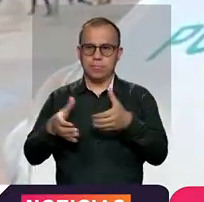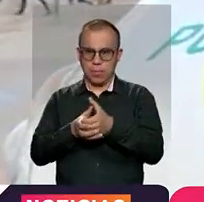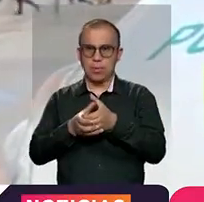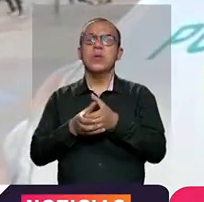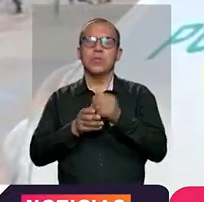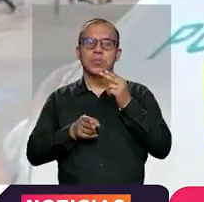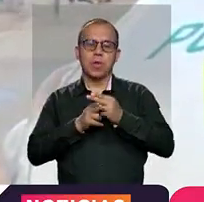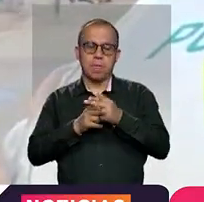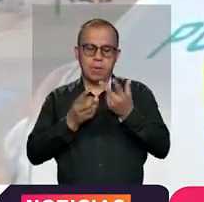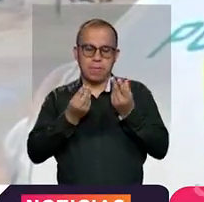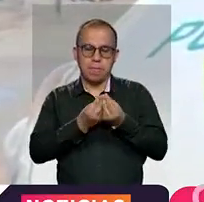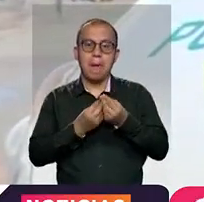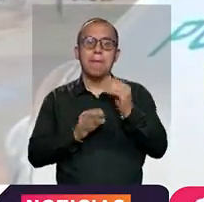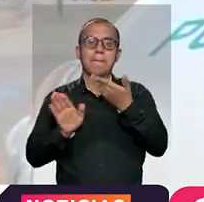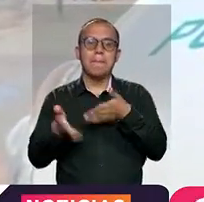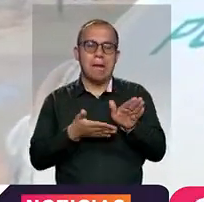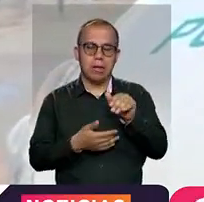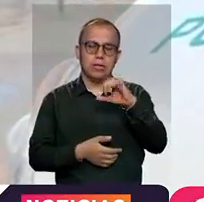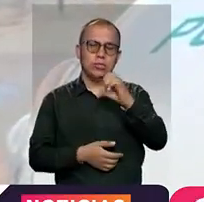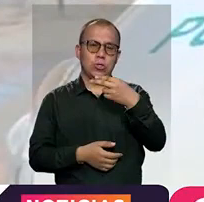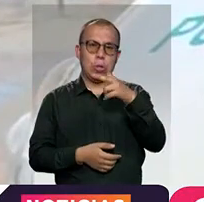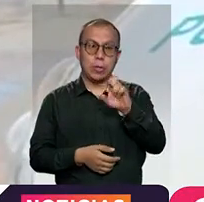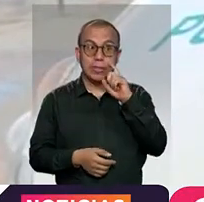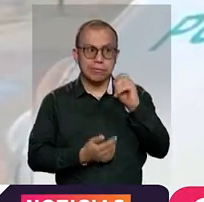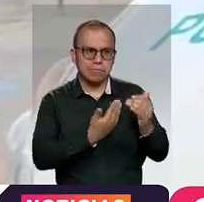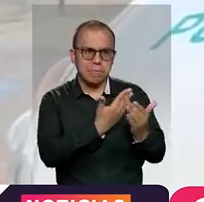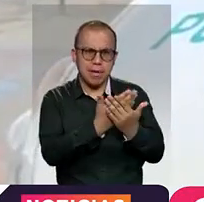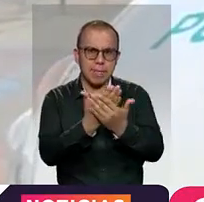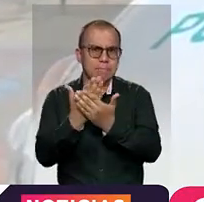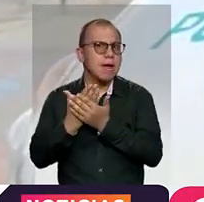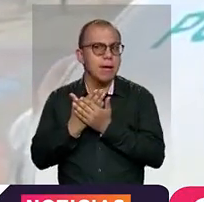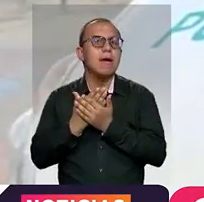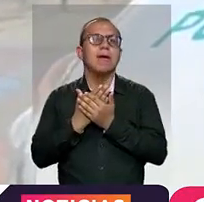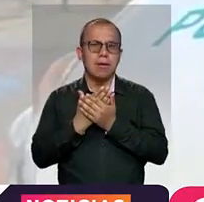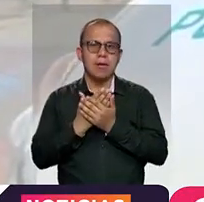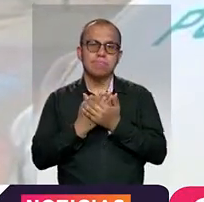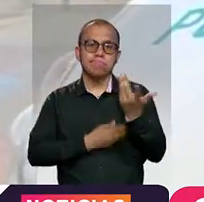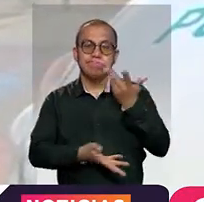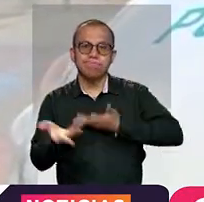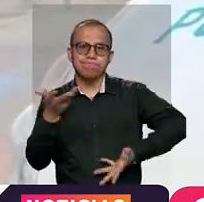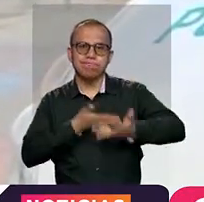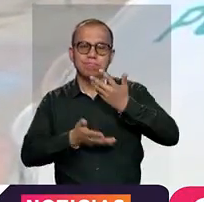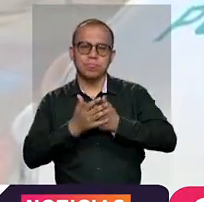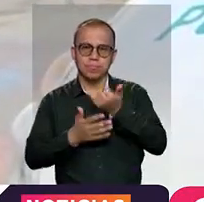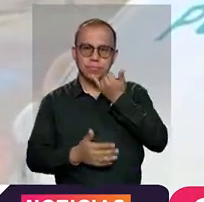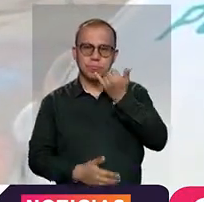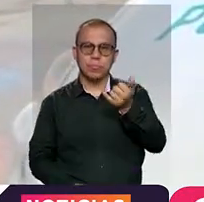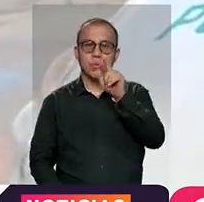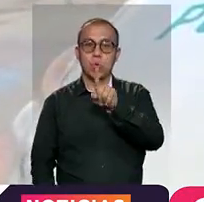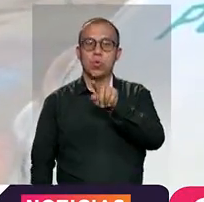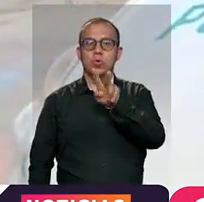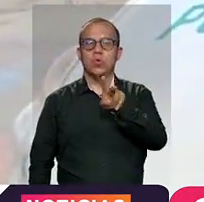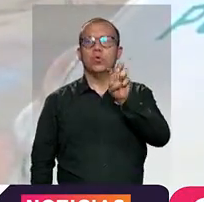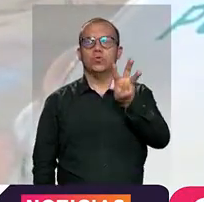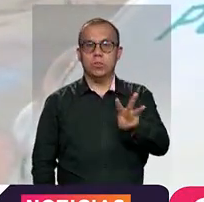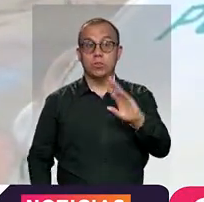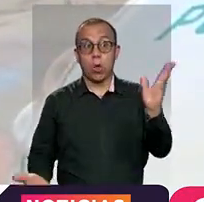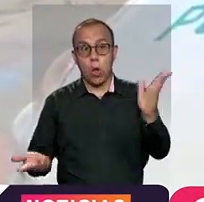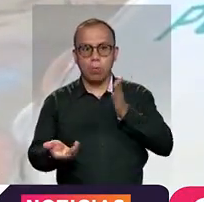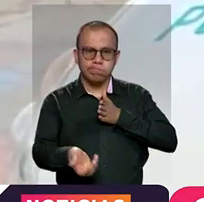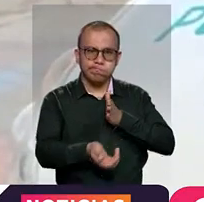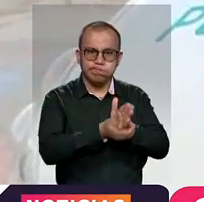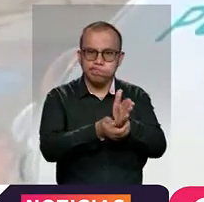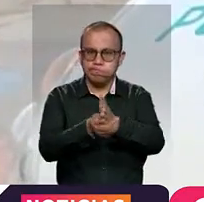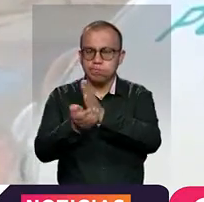Choque. Invitamos a toda la ciudadanía a informar cualquier afectación en seguridad y convivencia marcando la línea 123 o acercándose